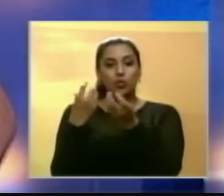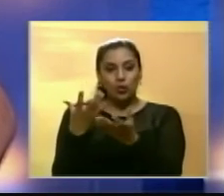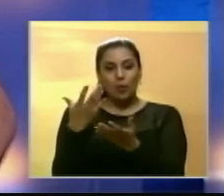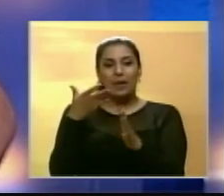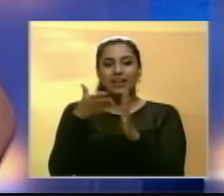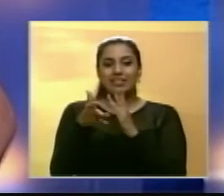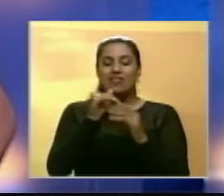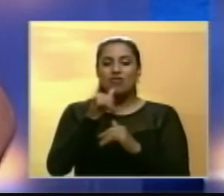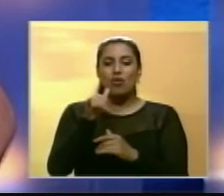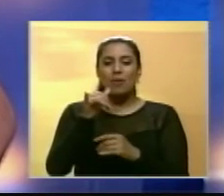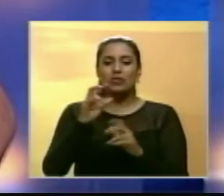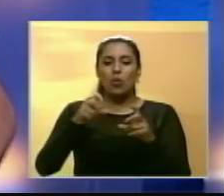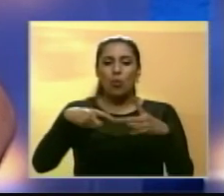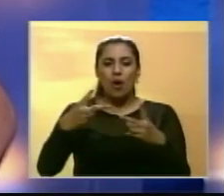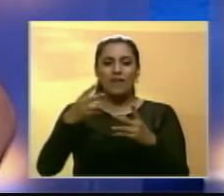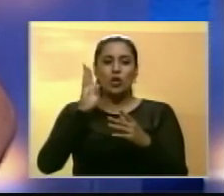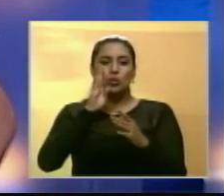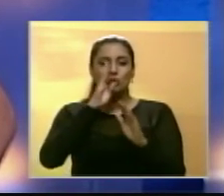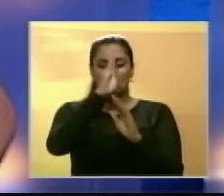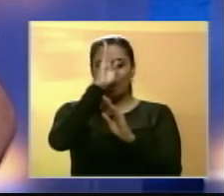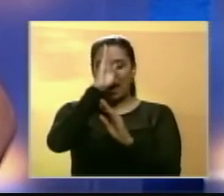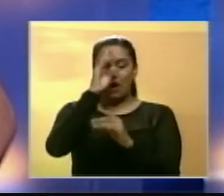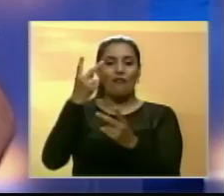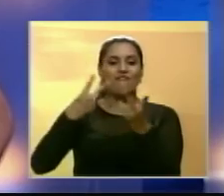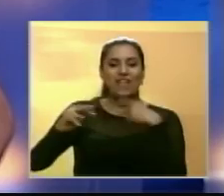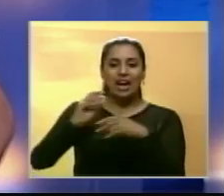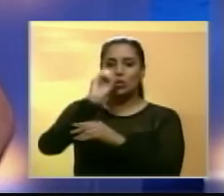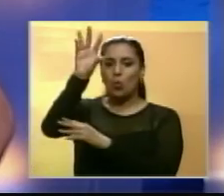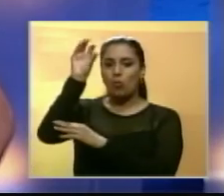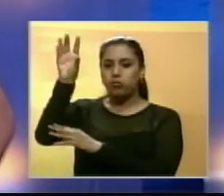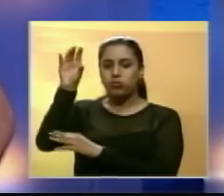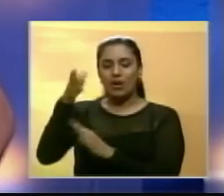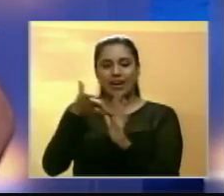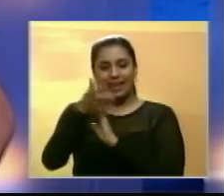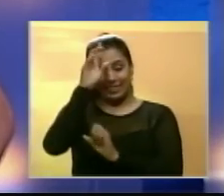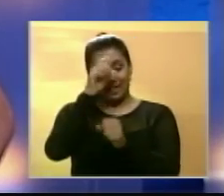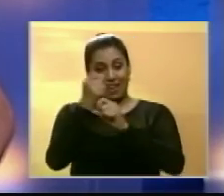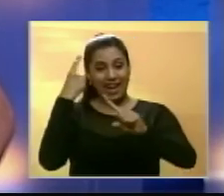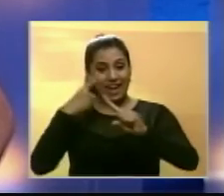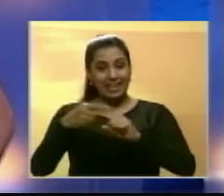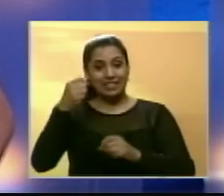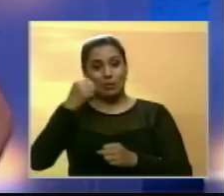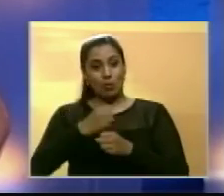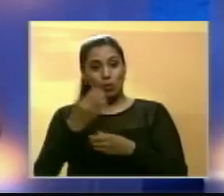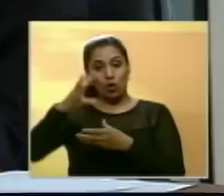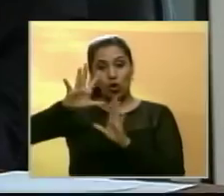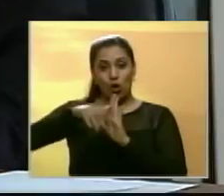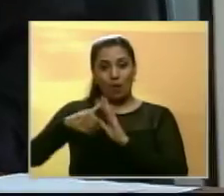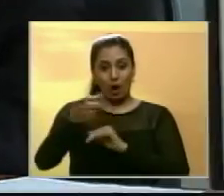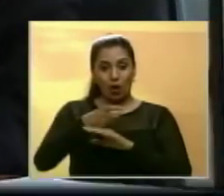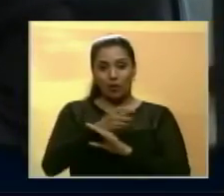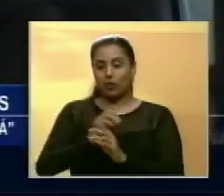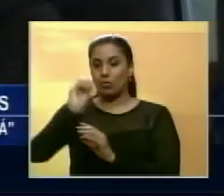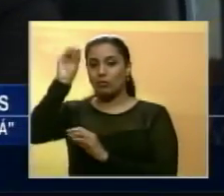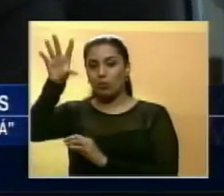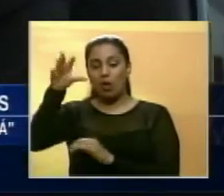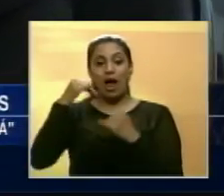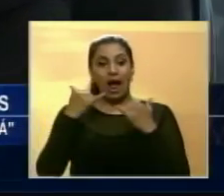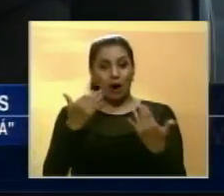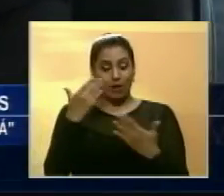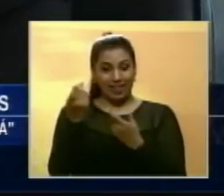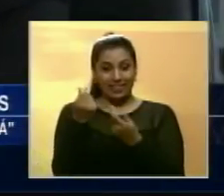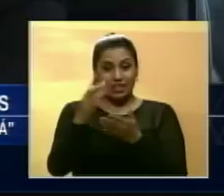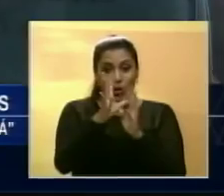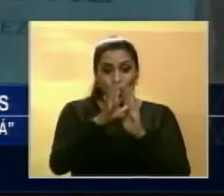información sobre la creación de cuentas y empresas falsas de exfuncionarios con dineros del Estado. Guevara aseguró que con el